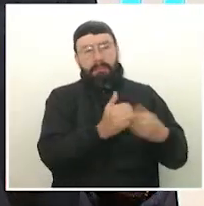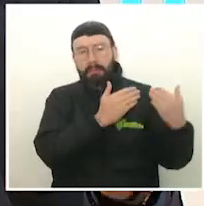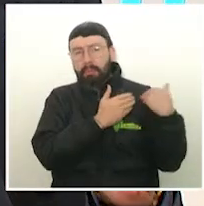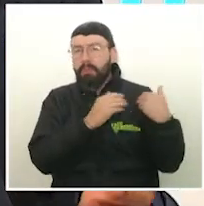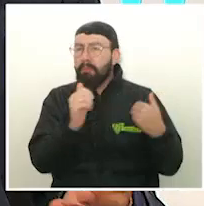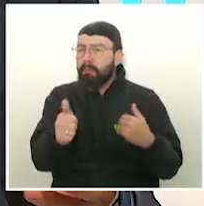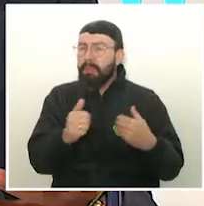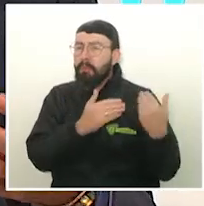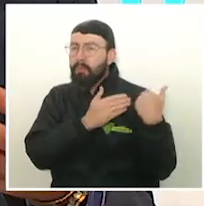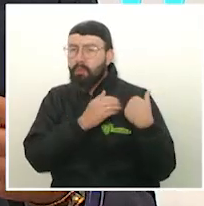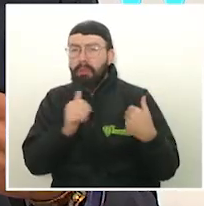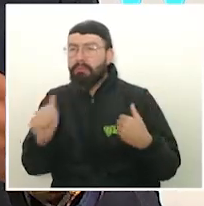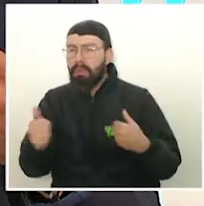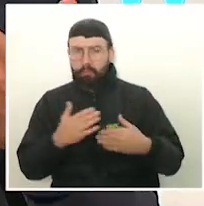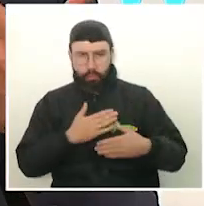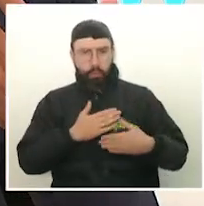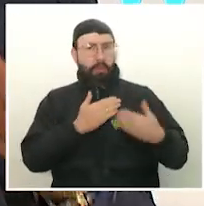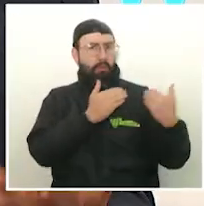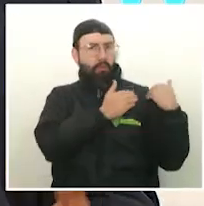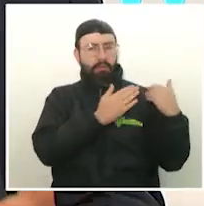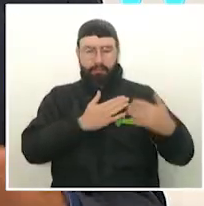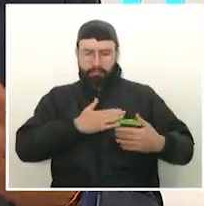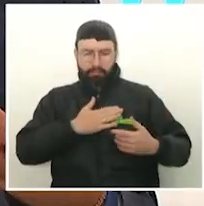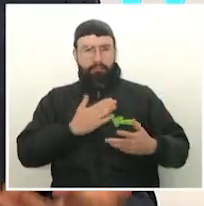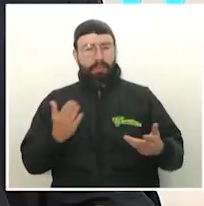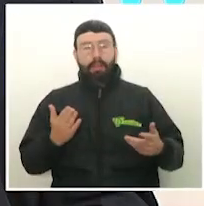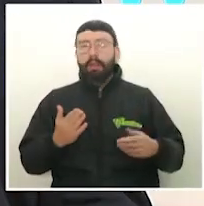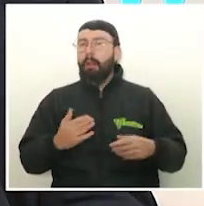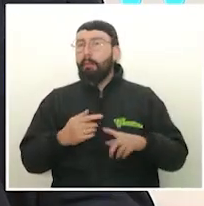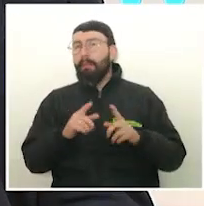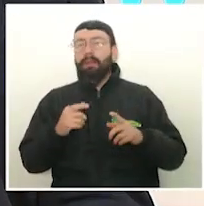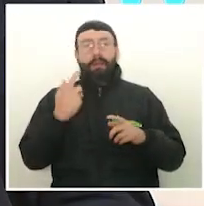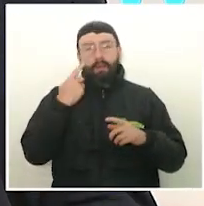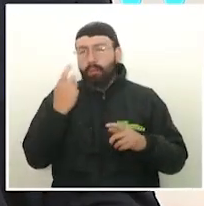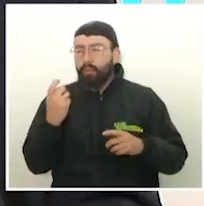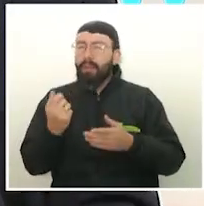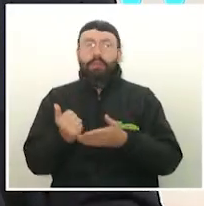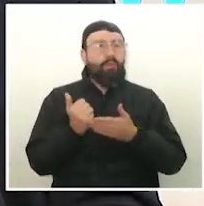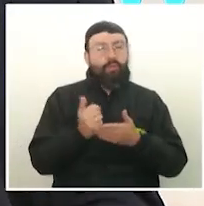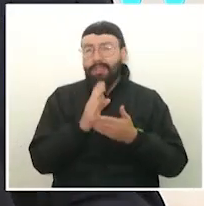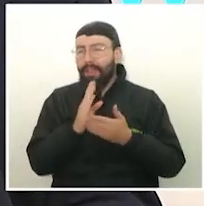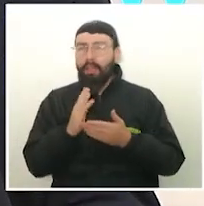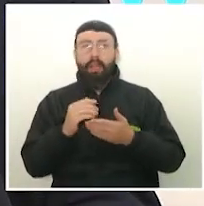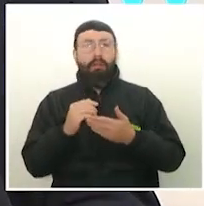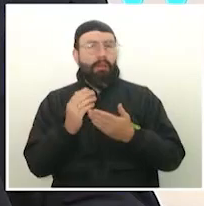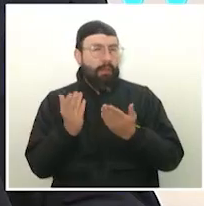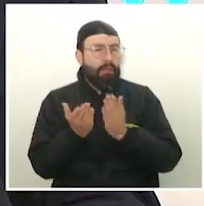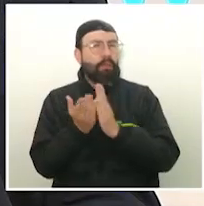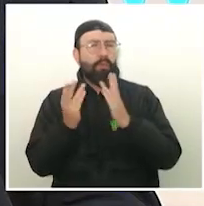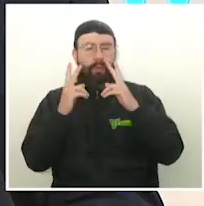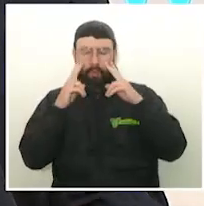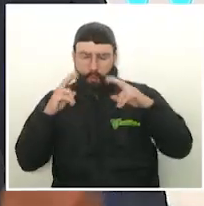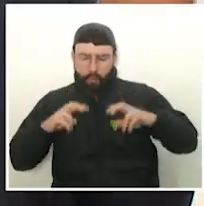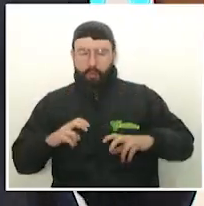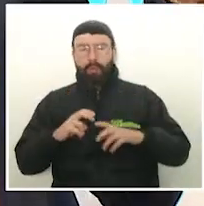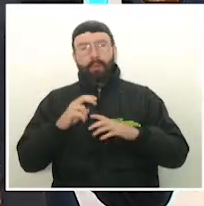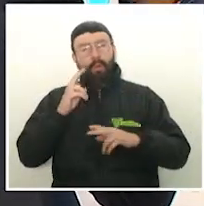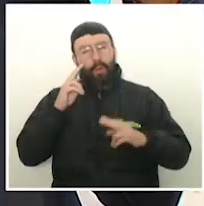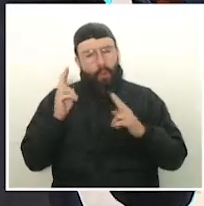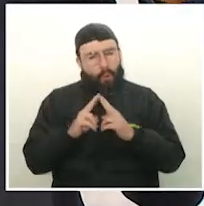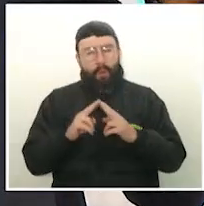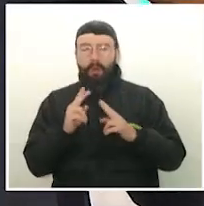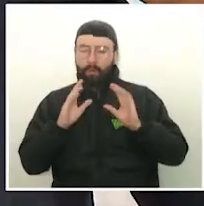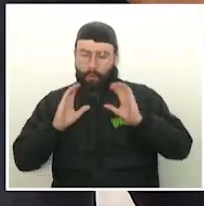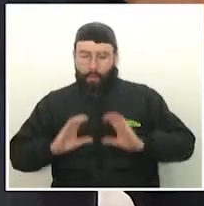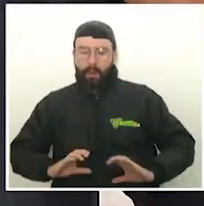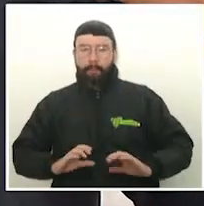quién nos ayuda, pero es que tenemos que conocer, estudiar, conocer nuestro cuerpo. Eso que él estaba